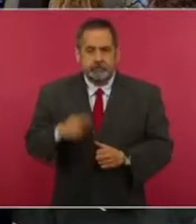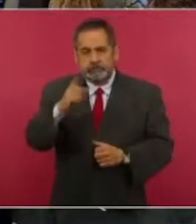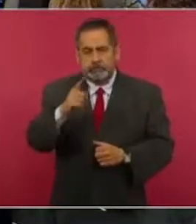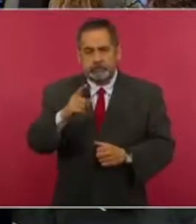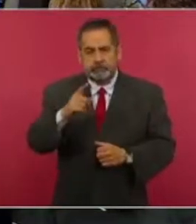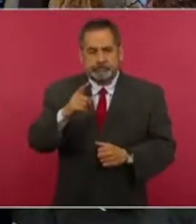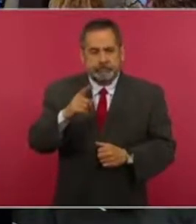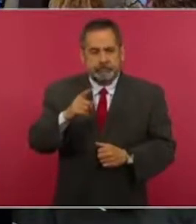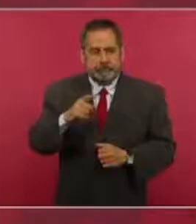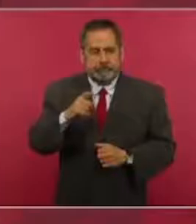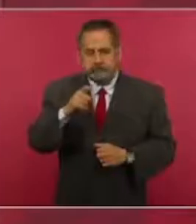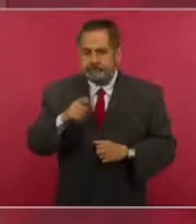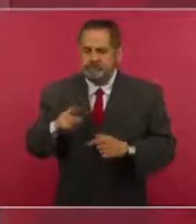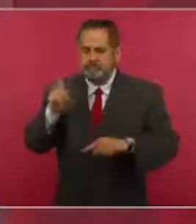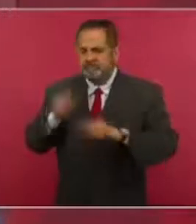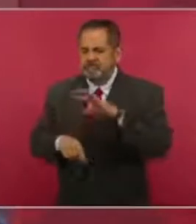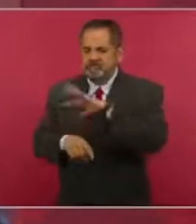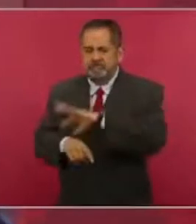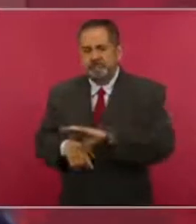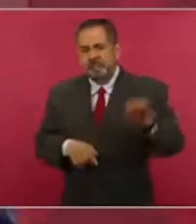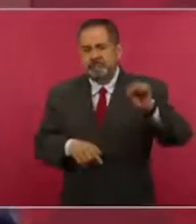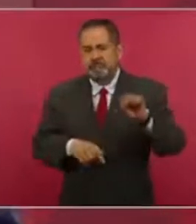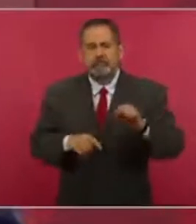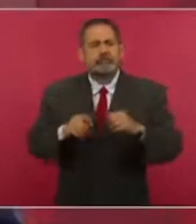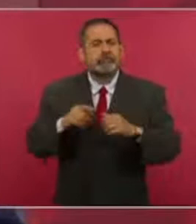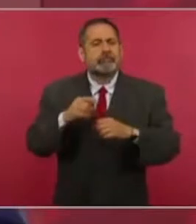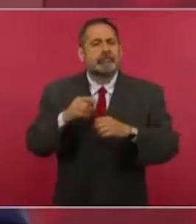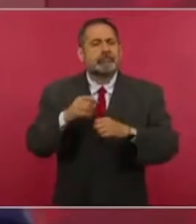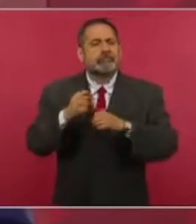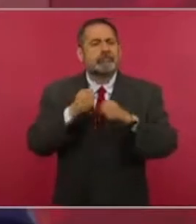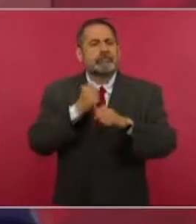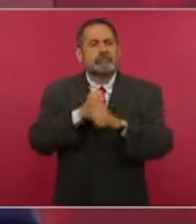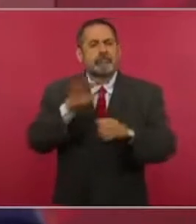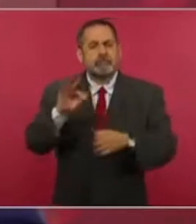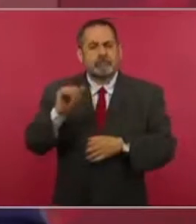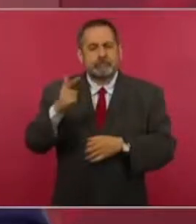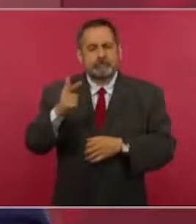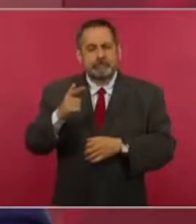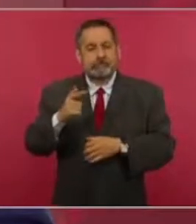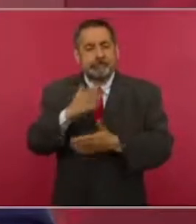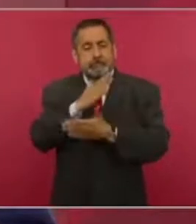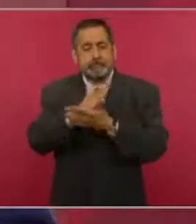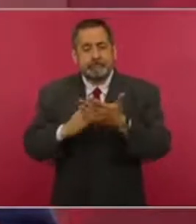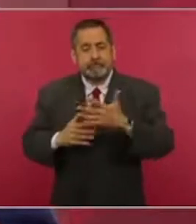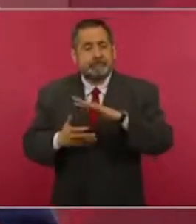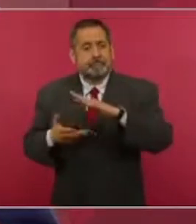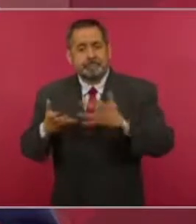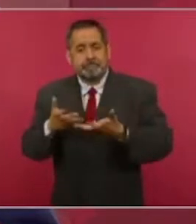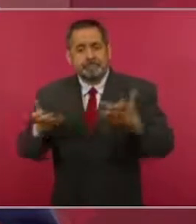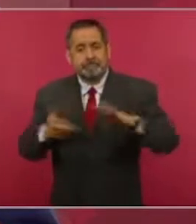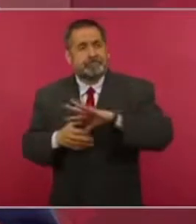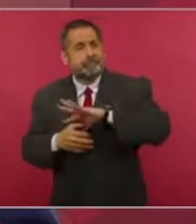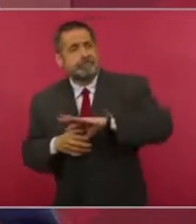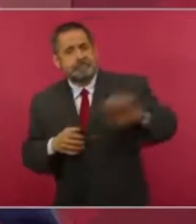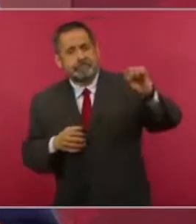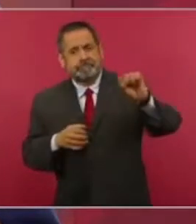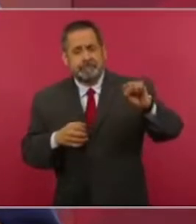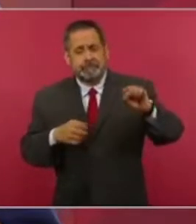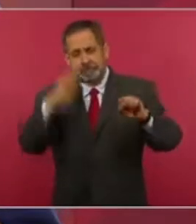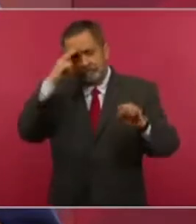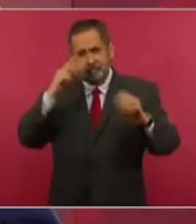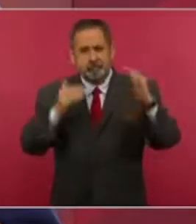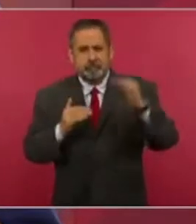gran zarpazo, la guerra del 47, que nos quitaron la mitad del territorio.